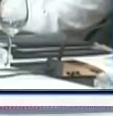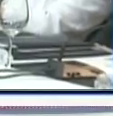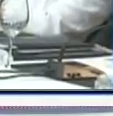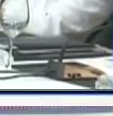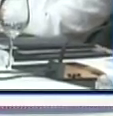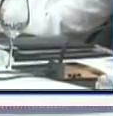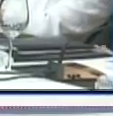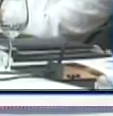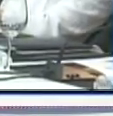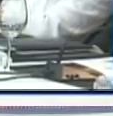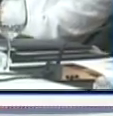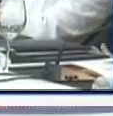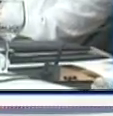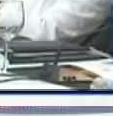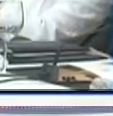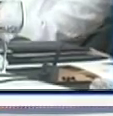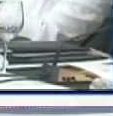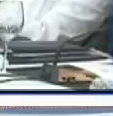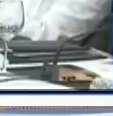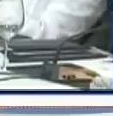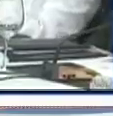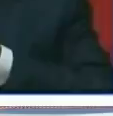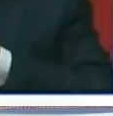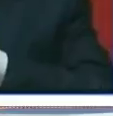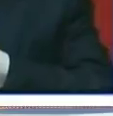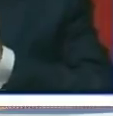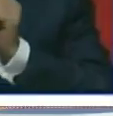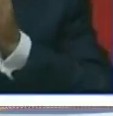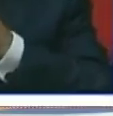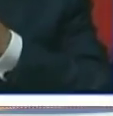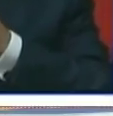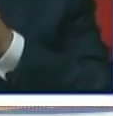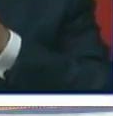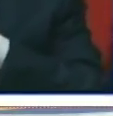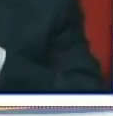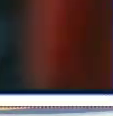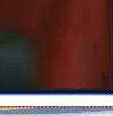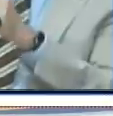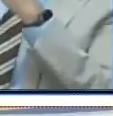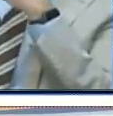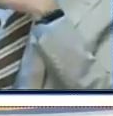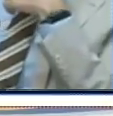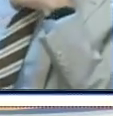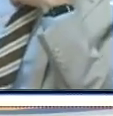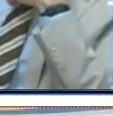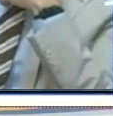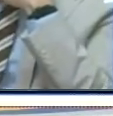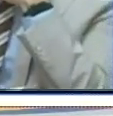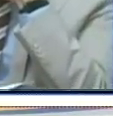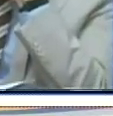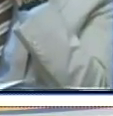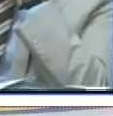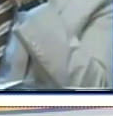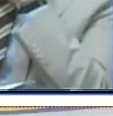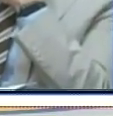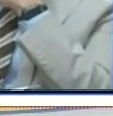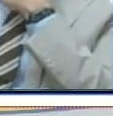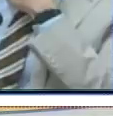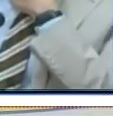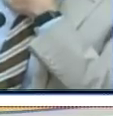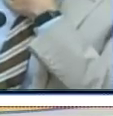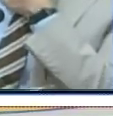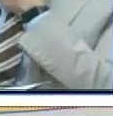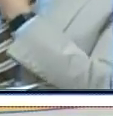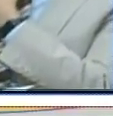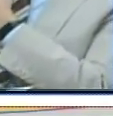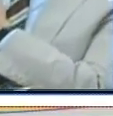le he planteado a la oposición, a la MUD, un diálogo nacional por la paz, por la prosperidad de